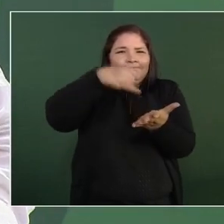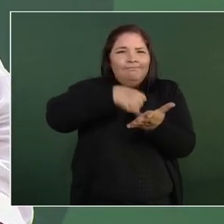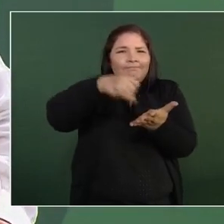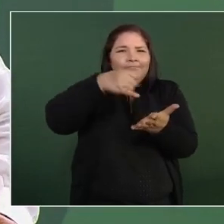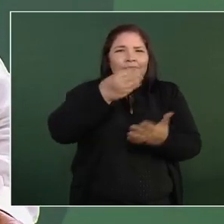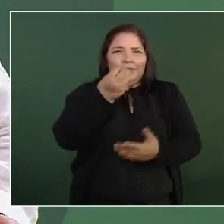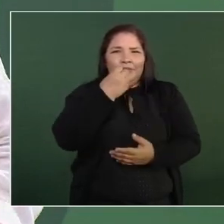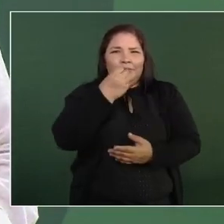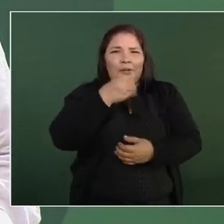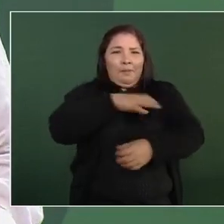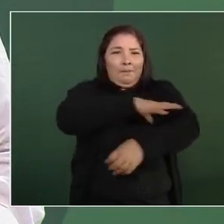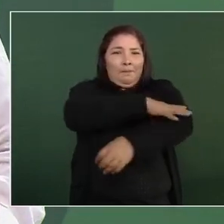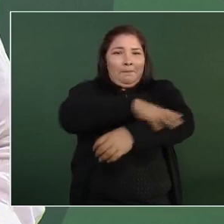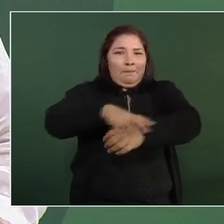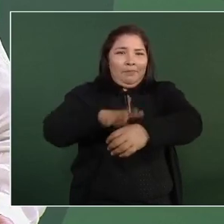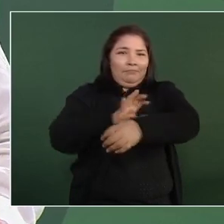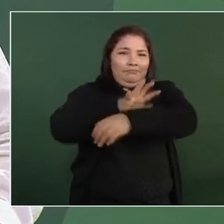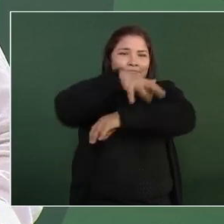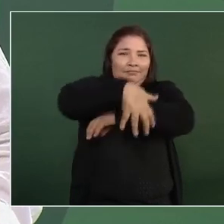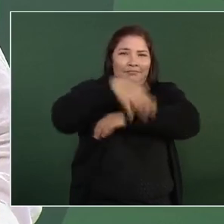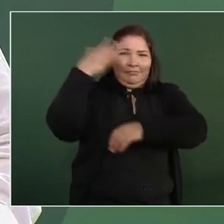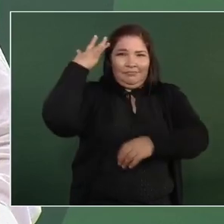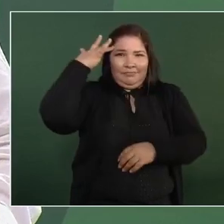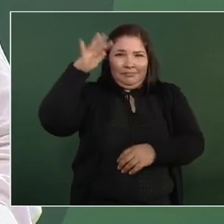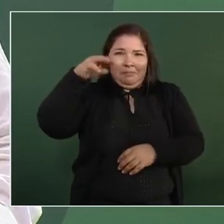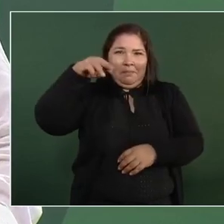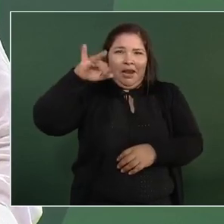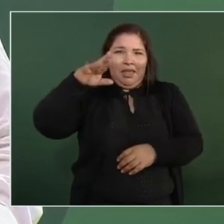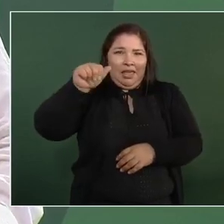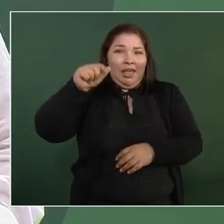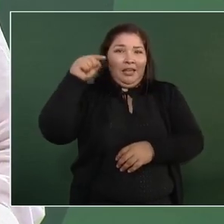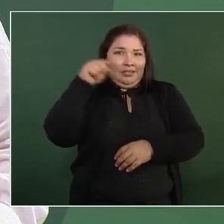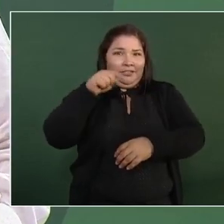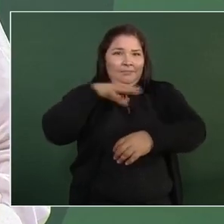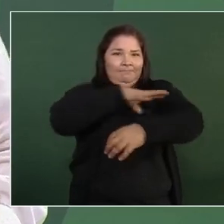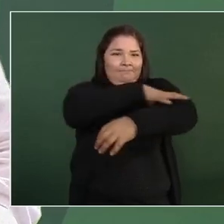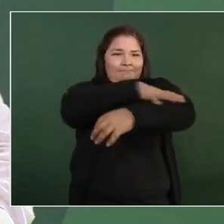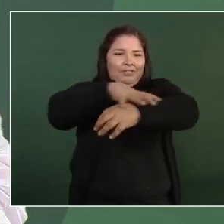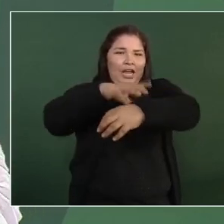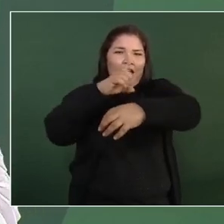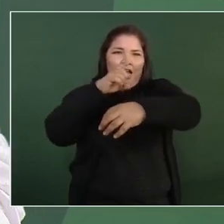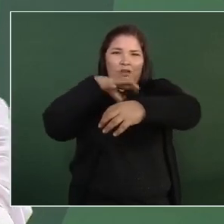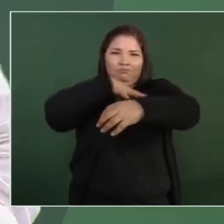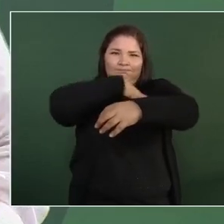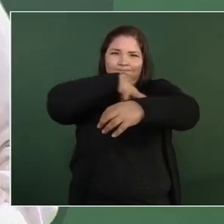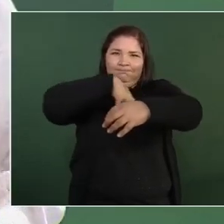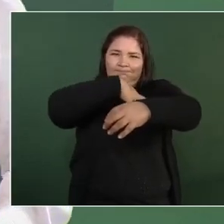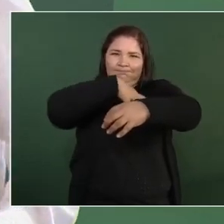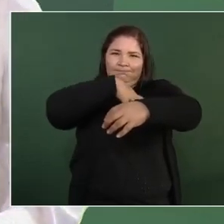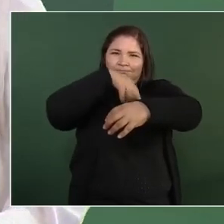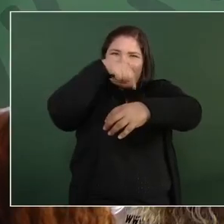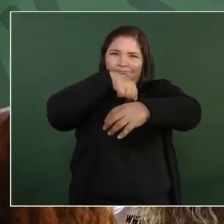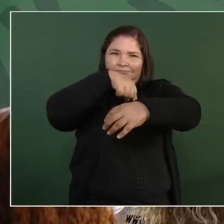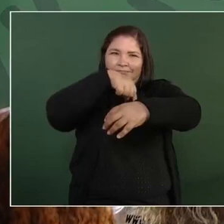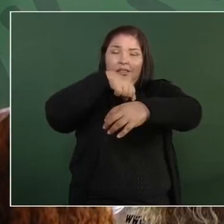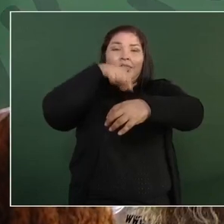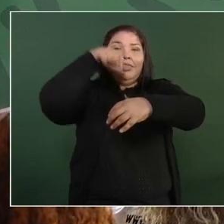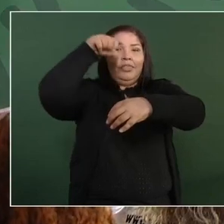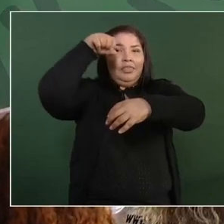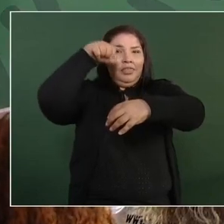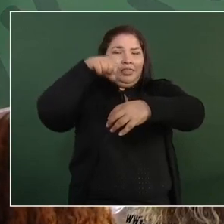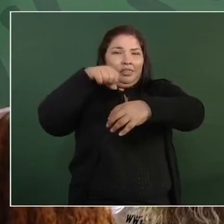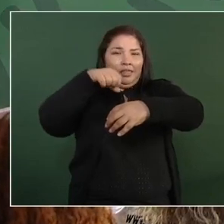La presa Santa María no solamente es el embalse, es el sistema de